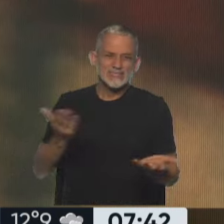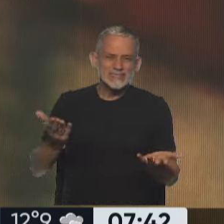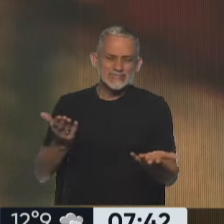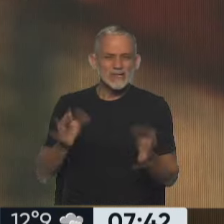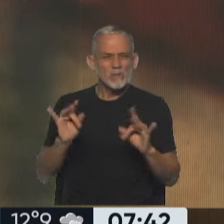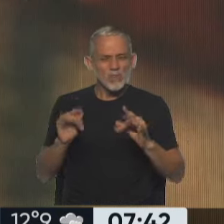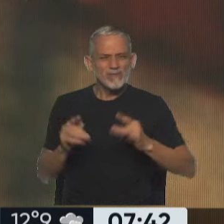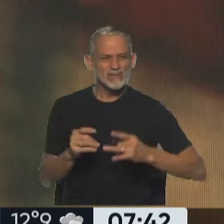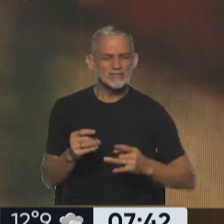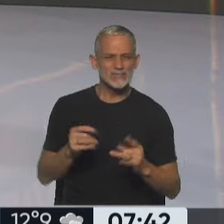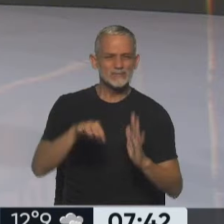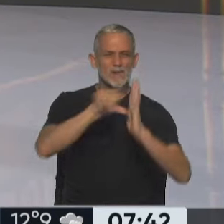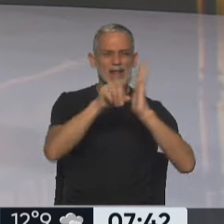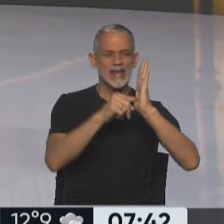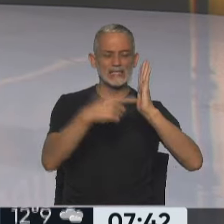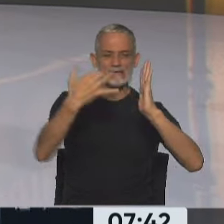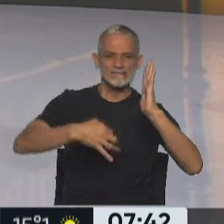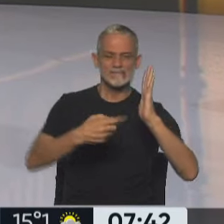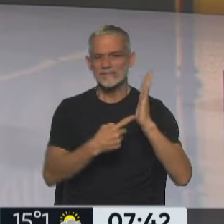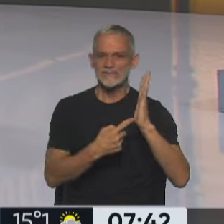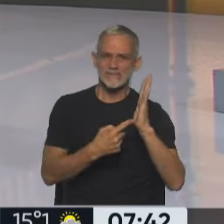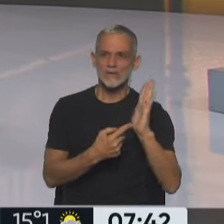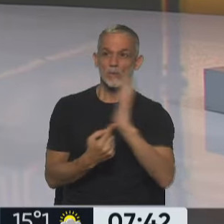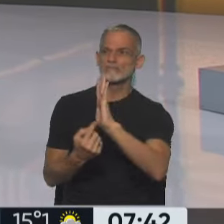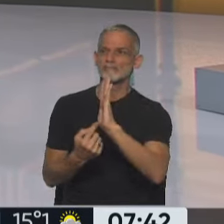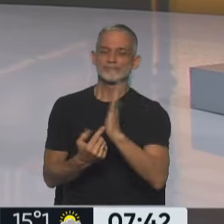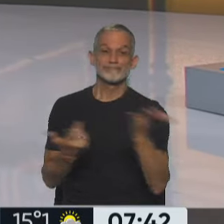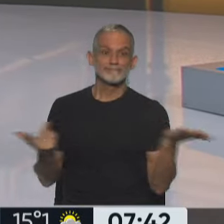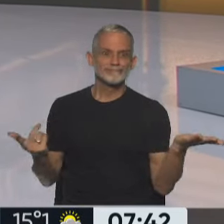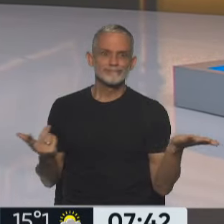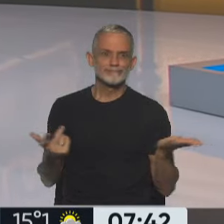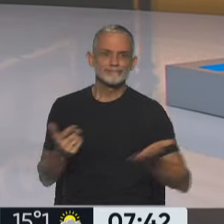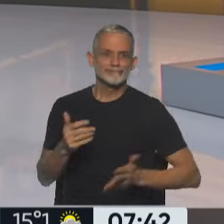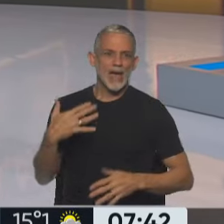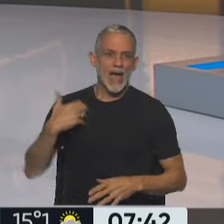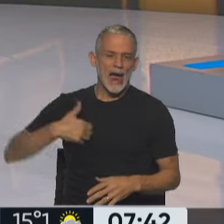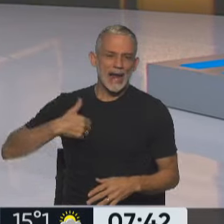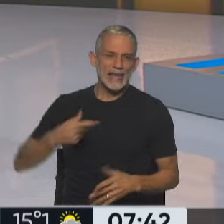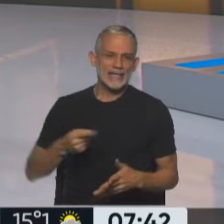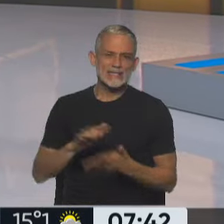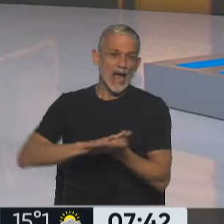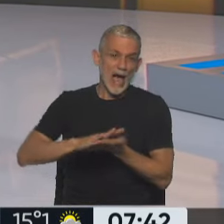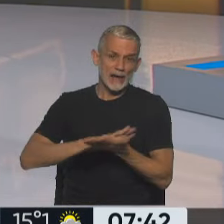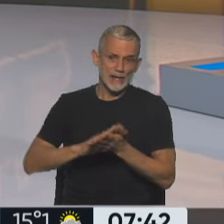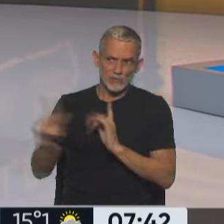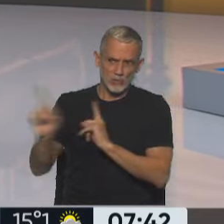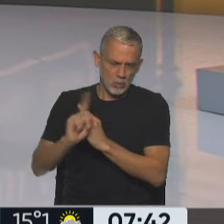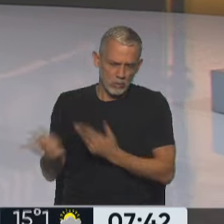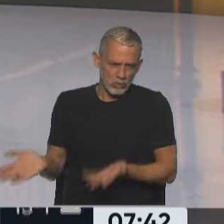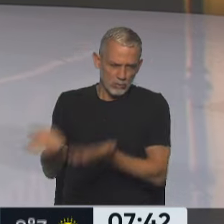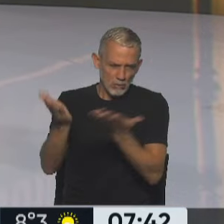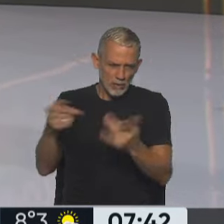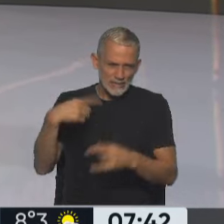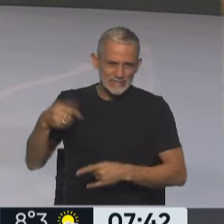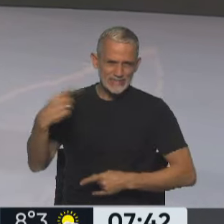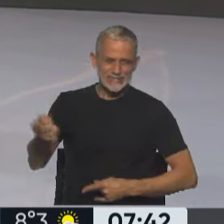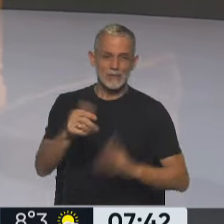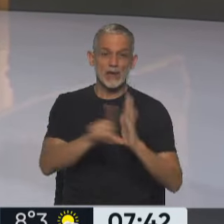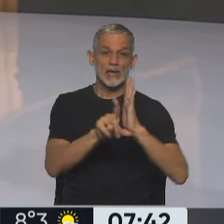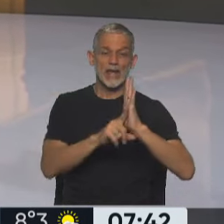Por eso está bueno. Es difícil cumplir la ley cuando histórica y culturalmente en la República Argentina los arreglos son entre privados y la ley